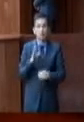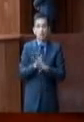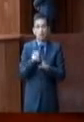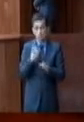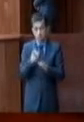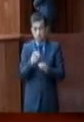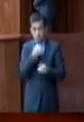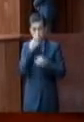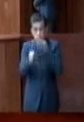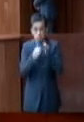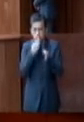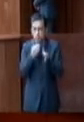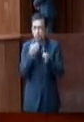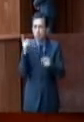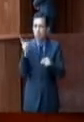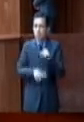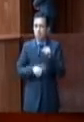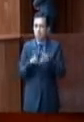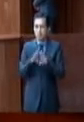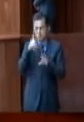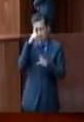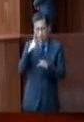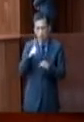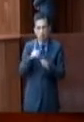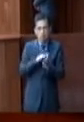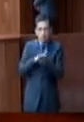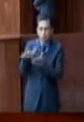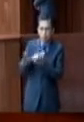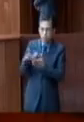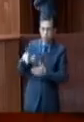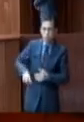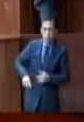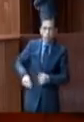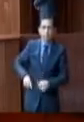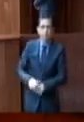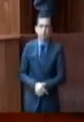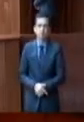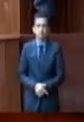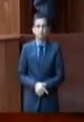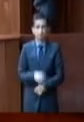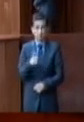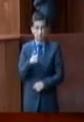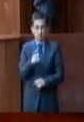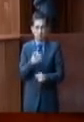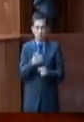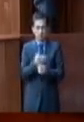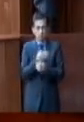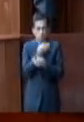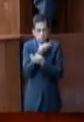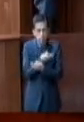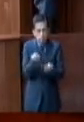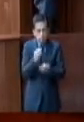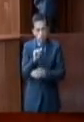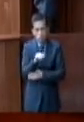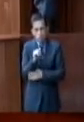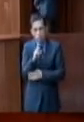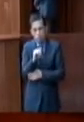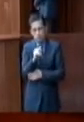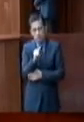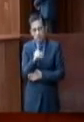adopten contenido de propaganda gubernamental también que en el comunicado materia de análisis